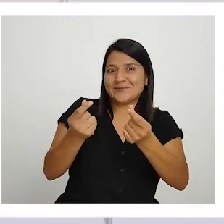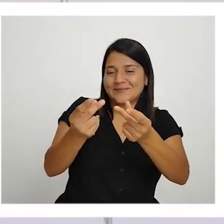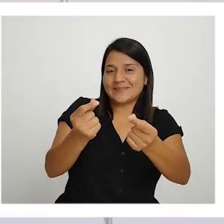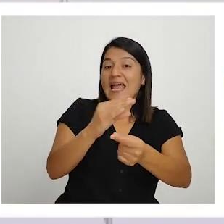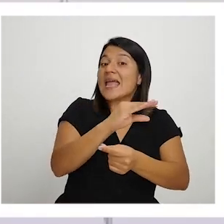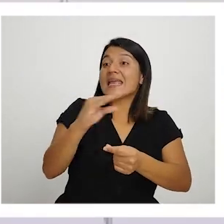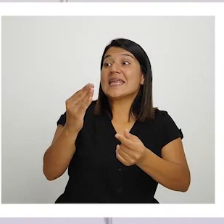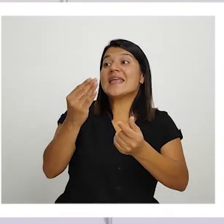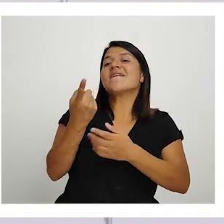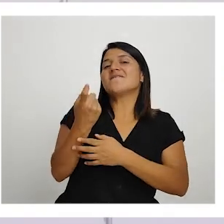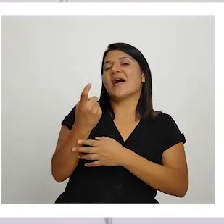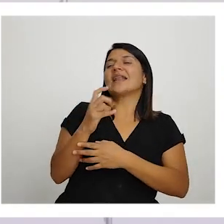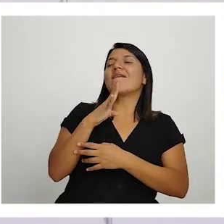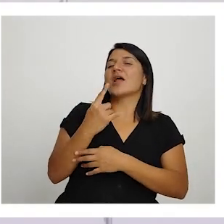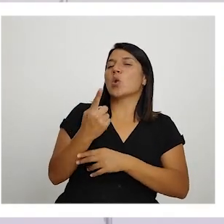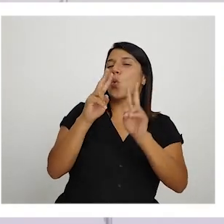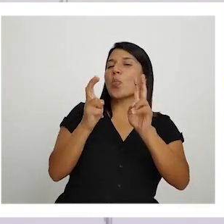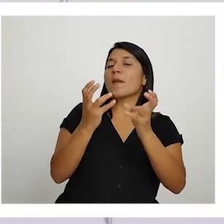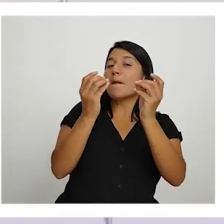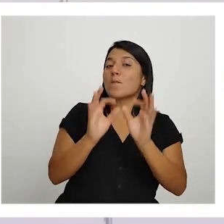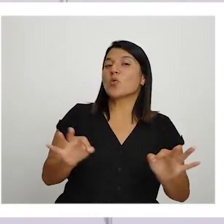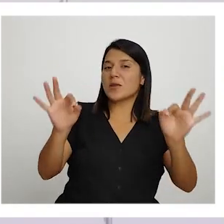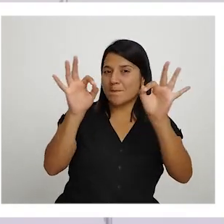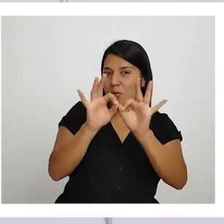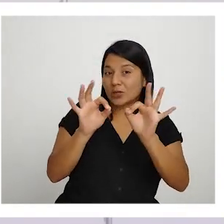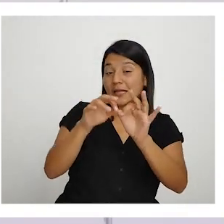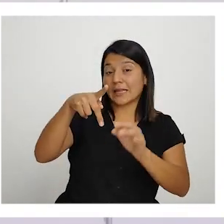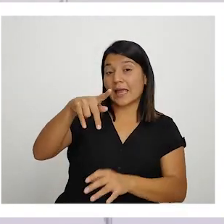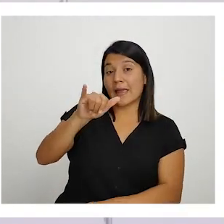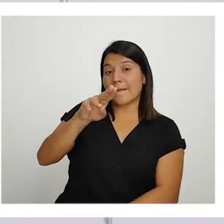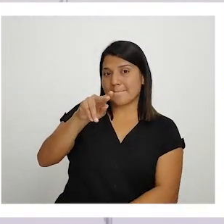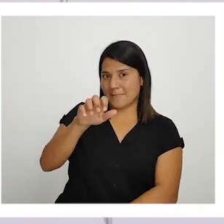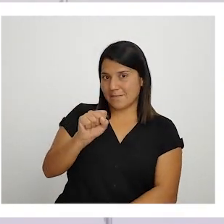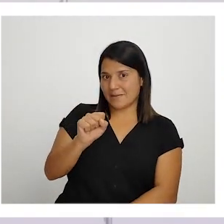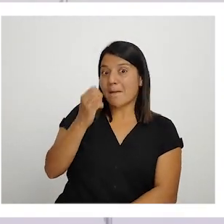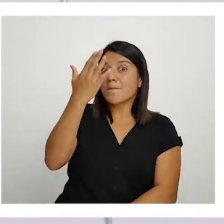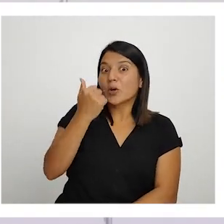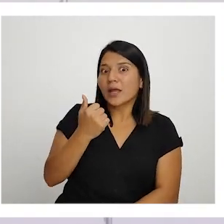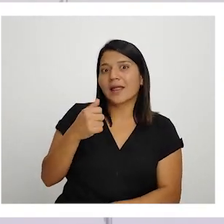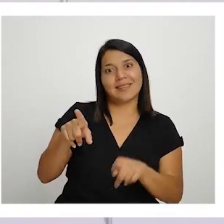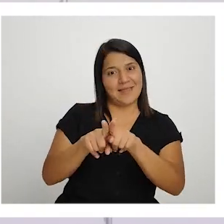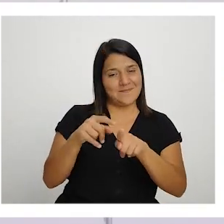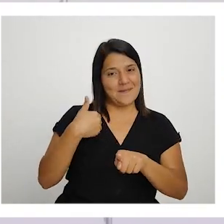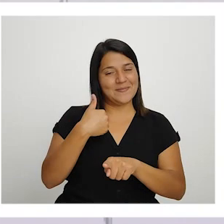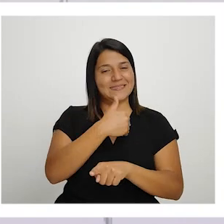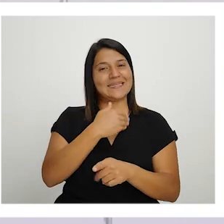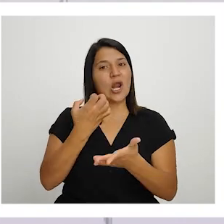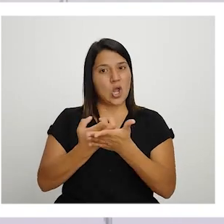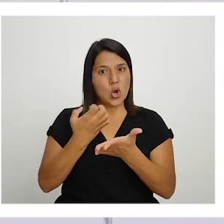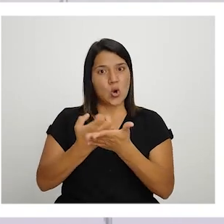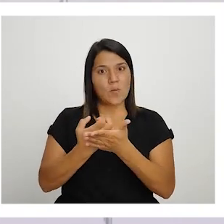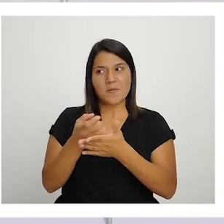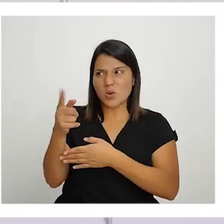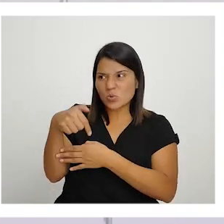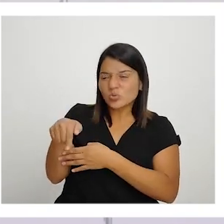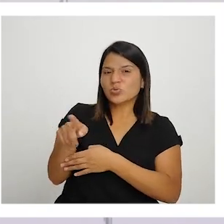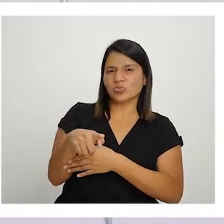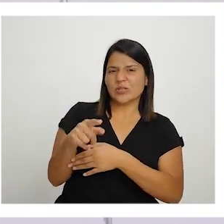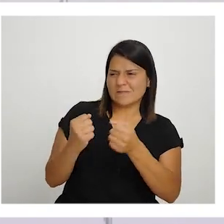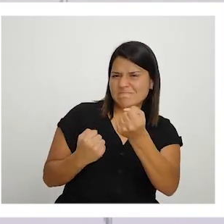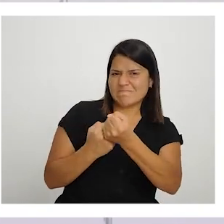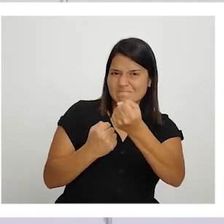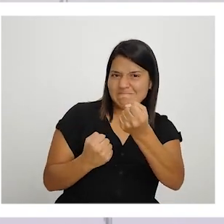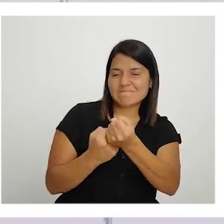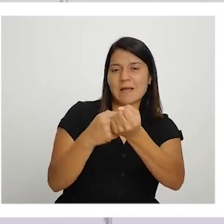y nos falta hablar de un tema muy importante, que es de las pymes, porque también el Ministerio de Economía ha venido dándole ese espaldarazo, ese